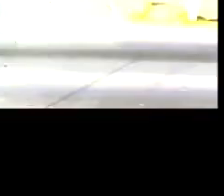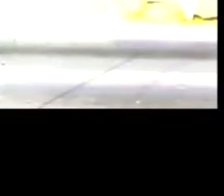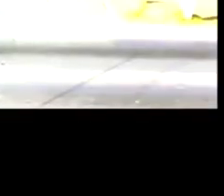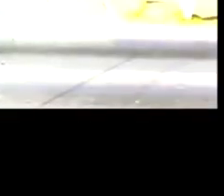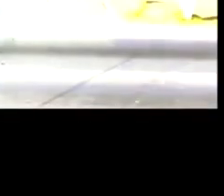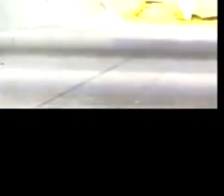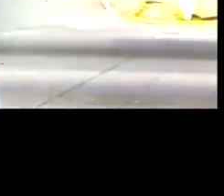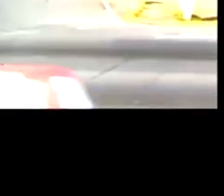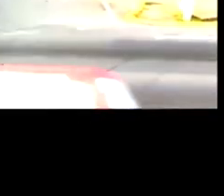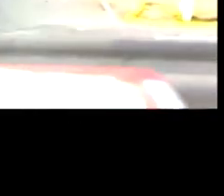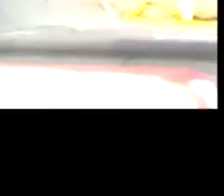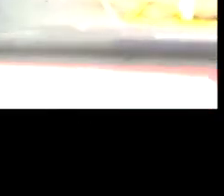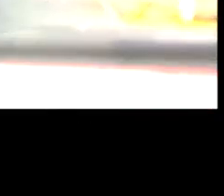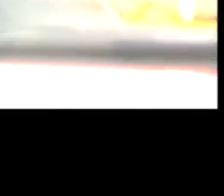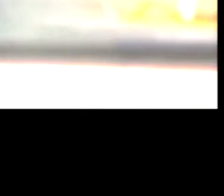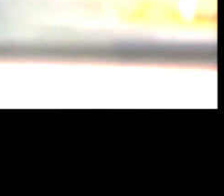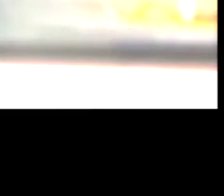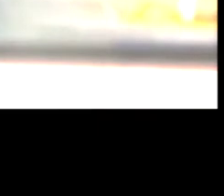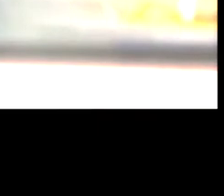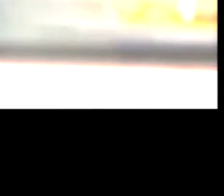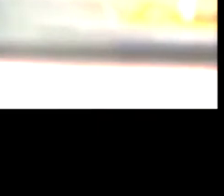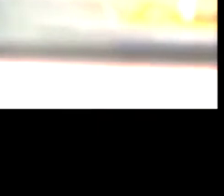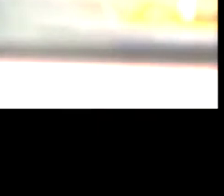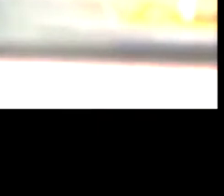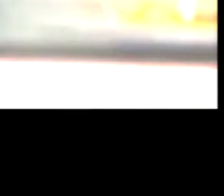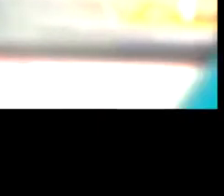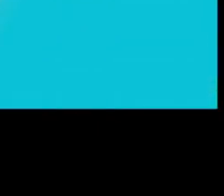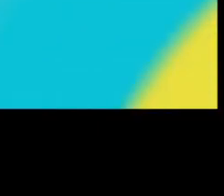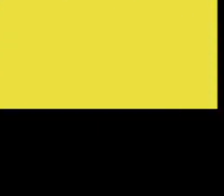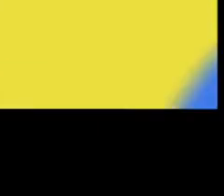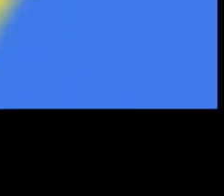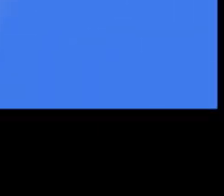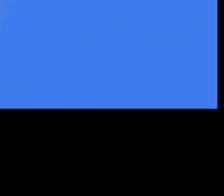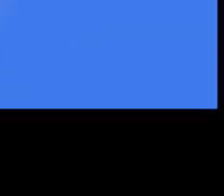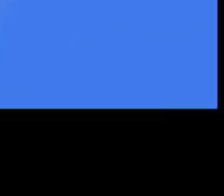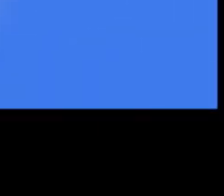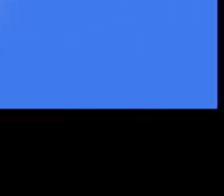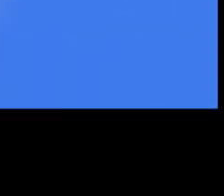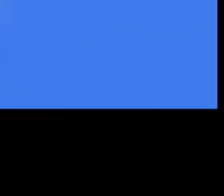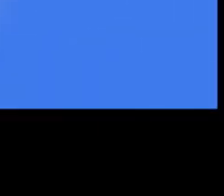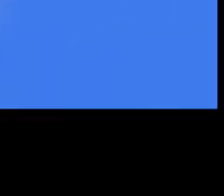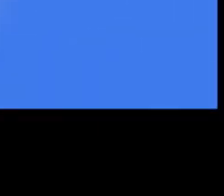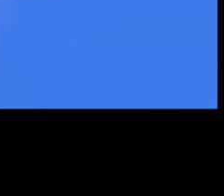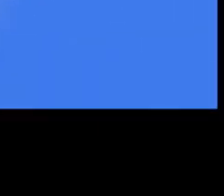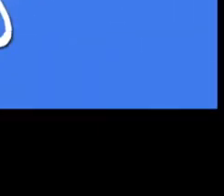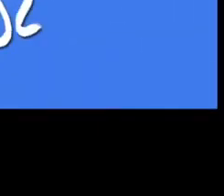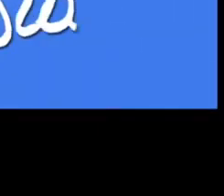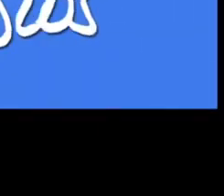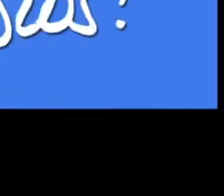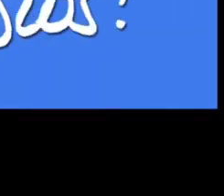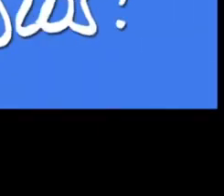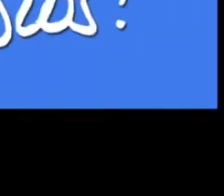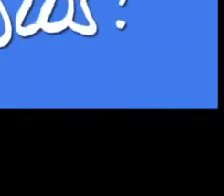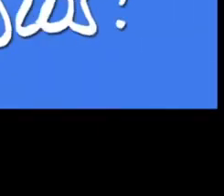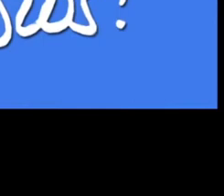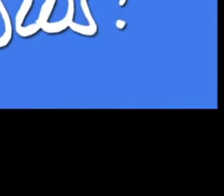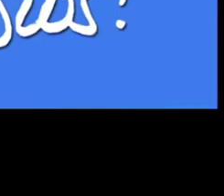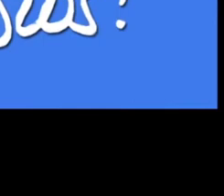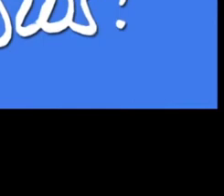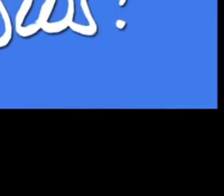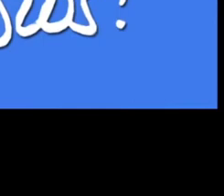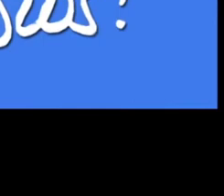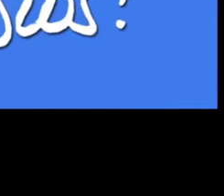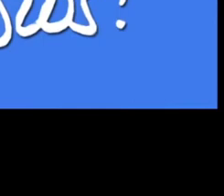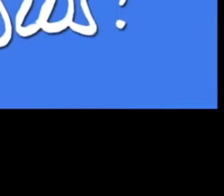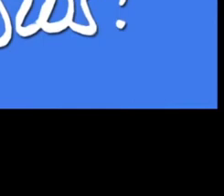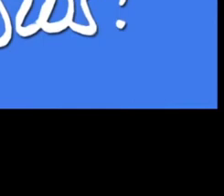La tierra surgía, las pestes huían, el cielo era para mí.